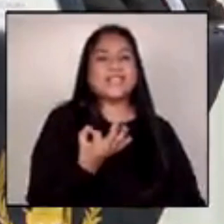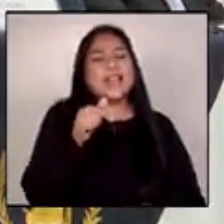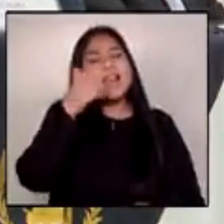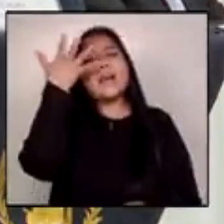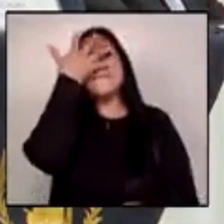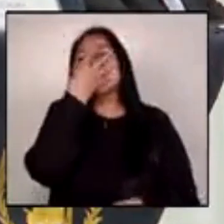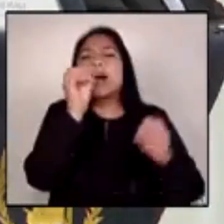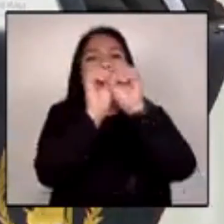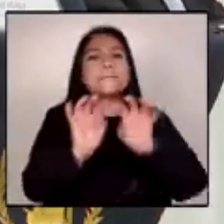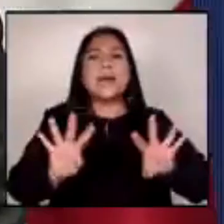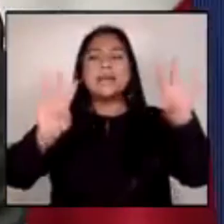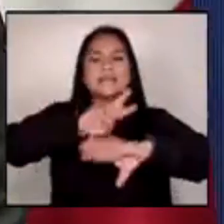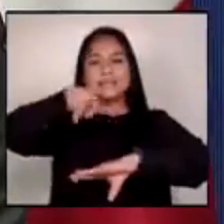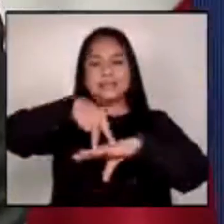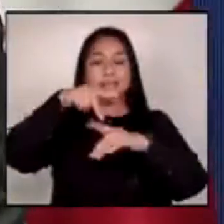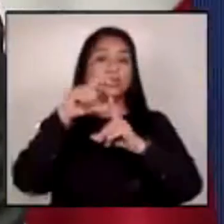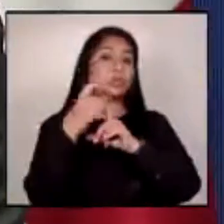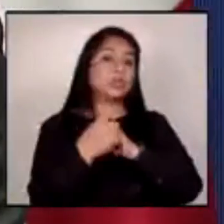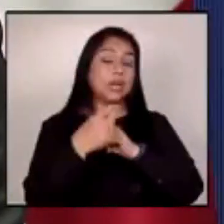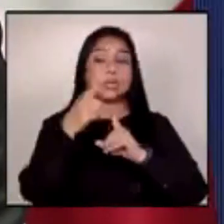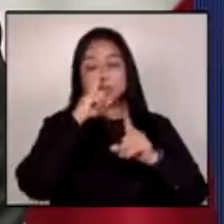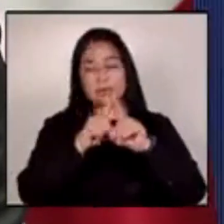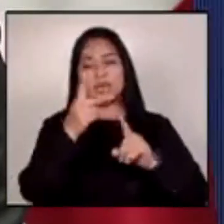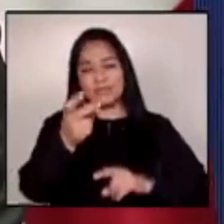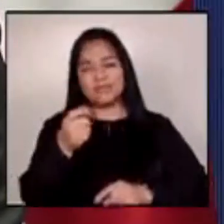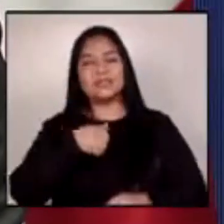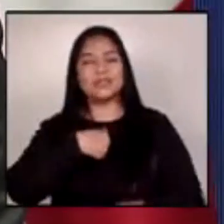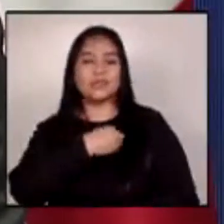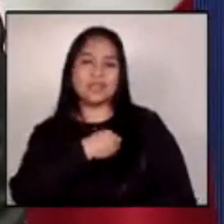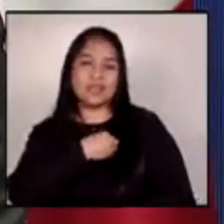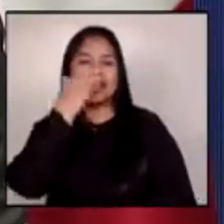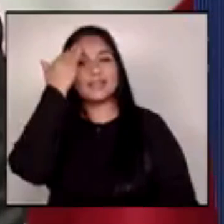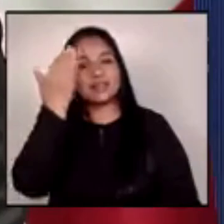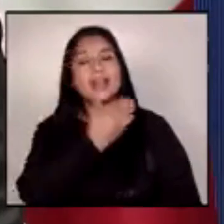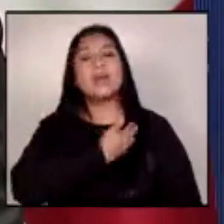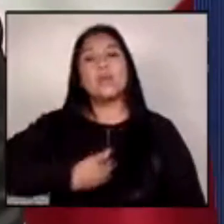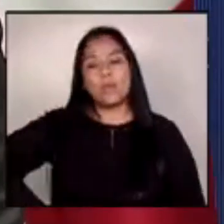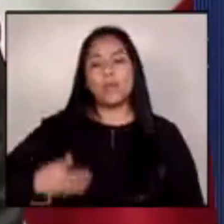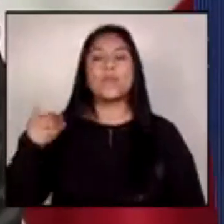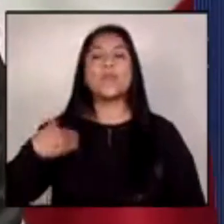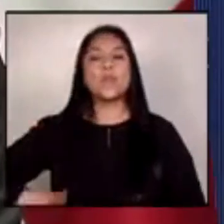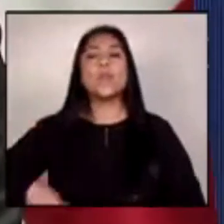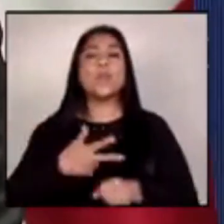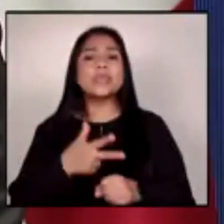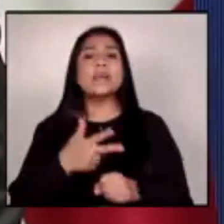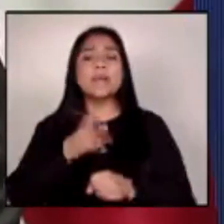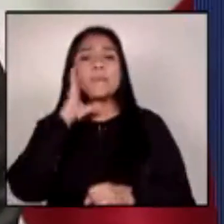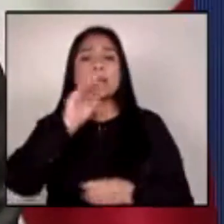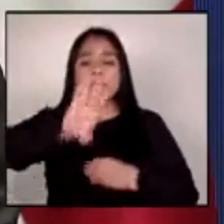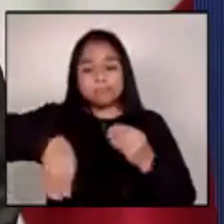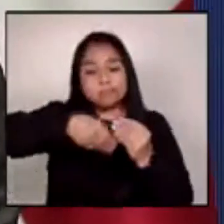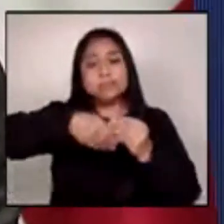Palacio Nacional de la Cultura. Una vez más, quisiera agradecer al gobierno de Guatemala por su adhesión al